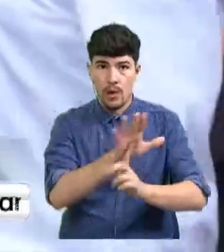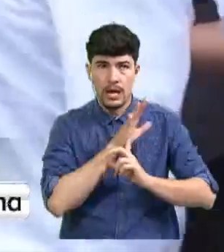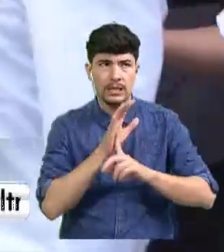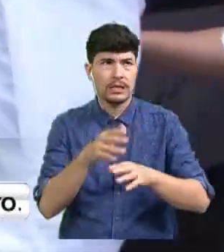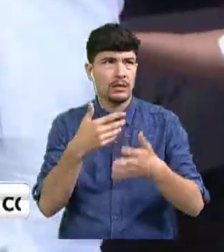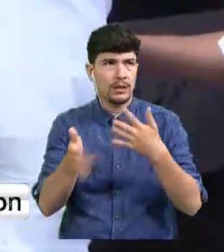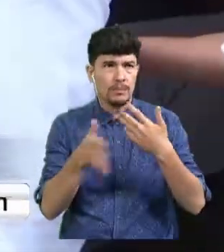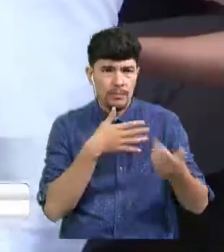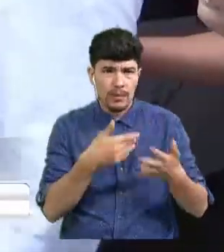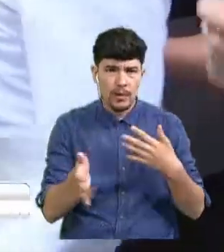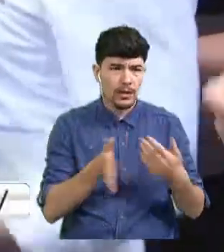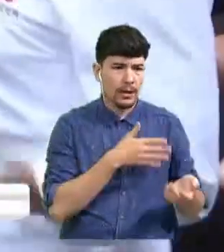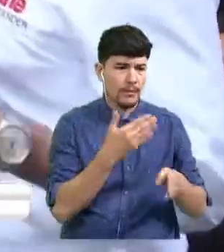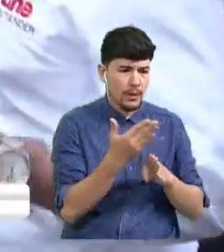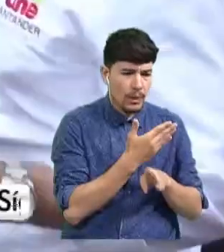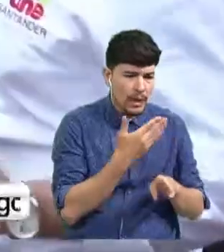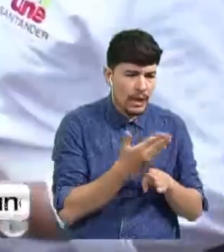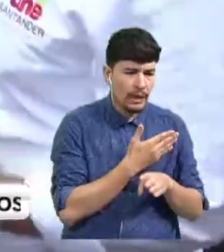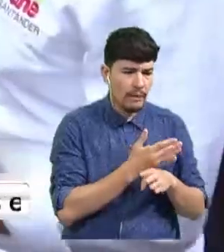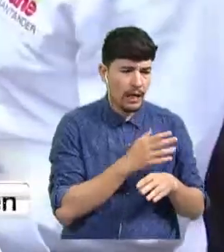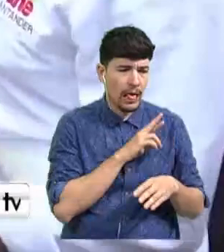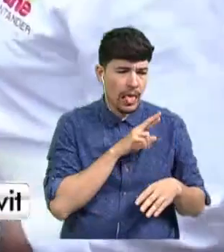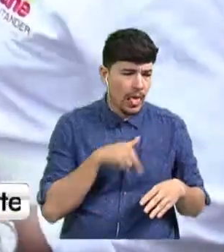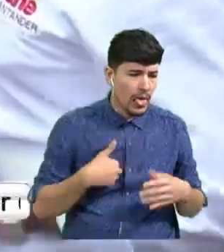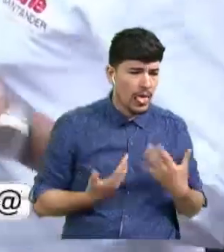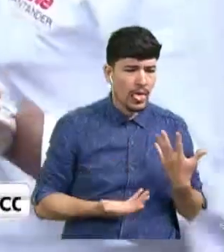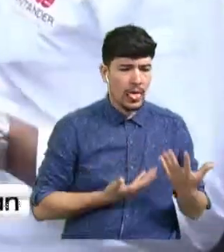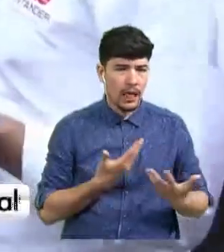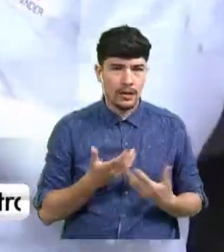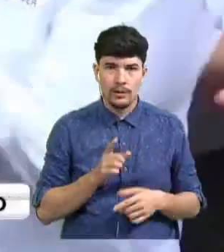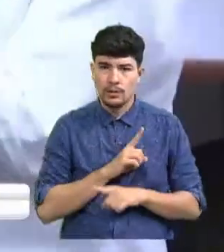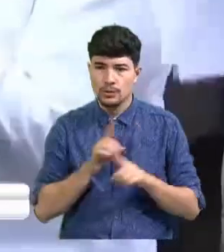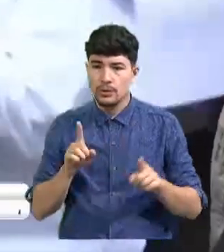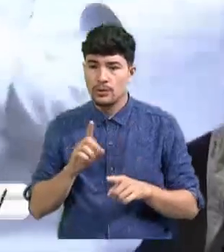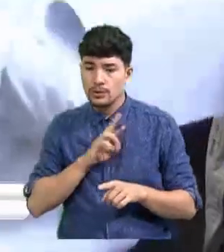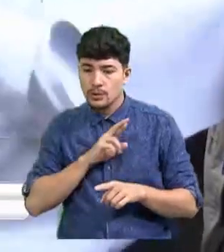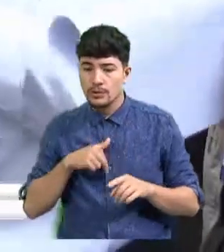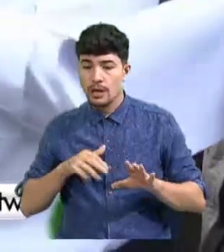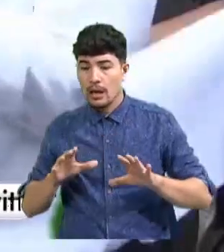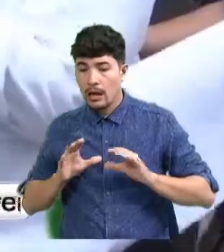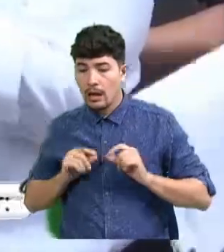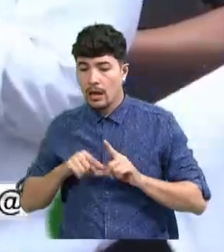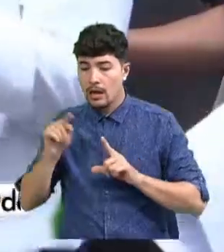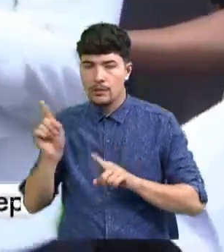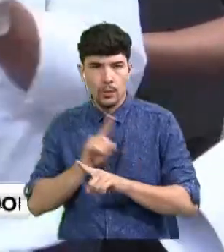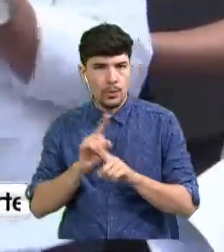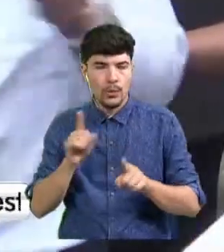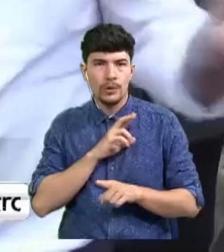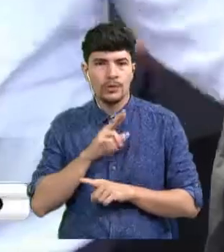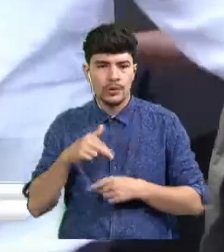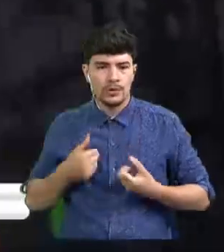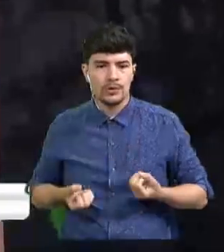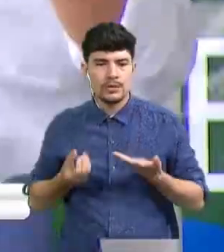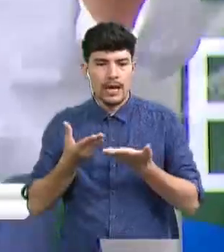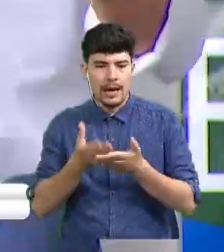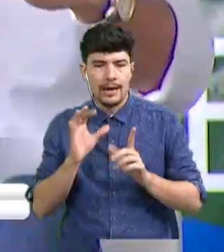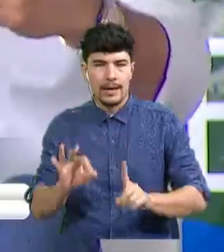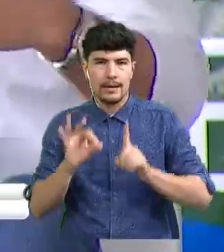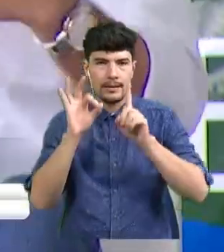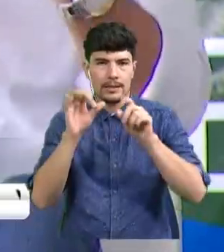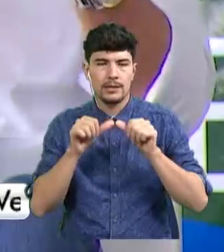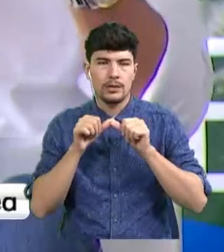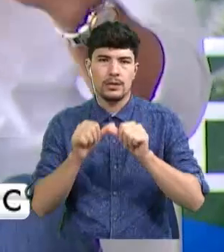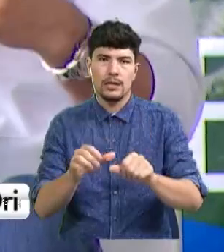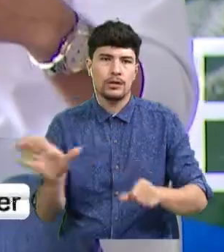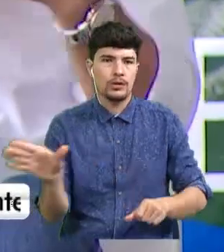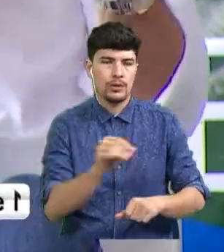la crisis no nos quedamos ahí, no nos conformamos con estos indicadores financieros, sino garantizamos su sostenibilidad y